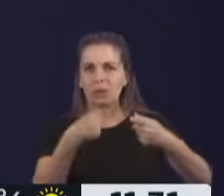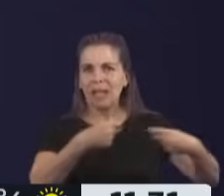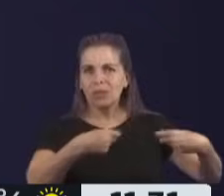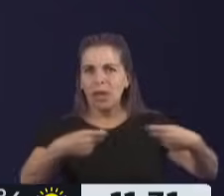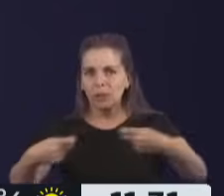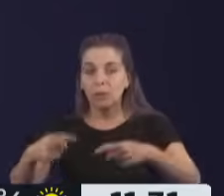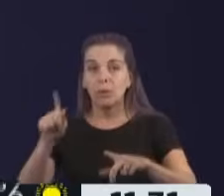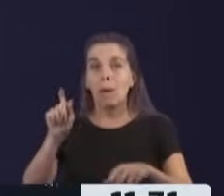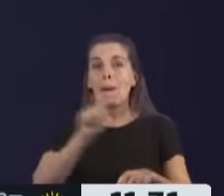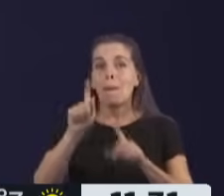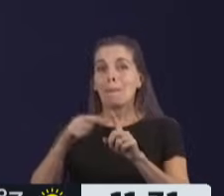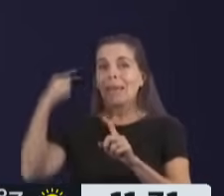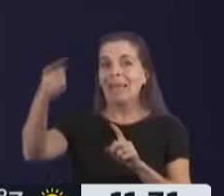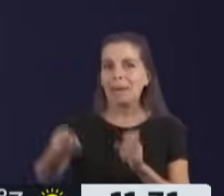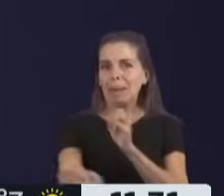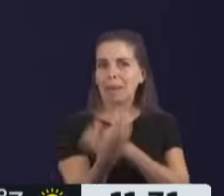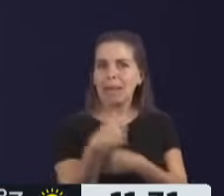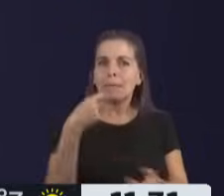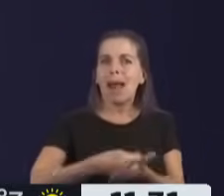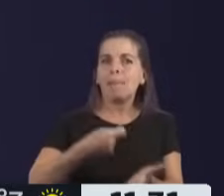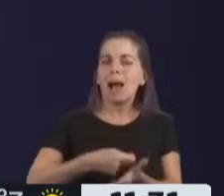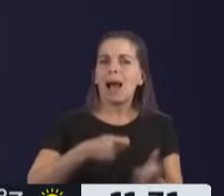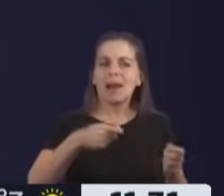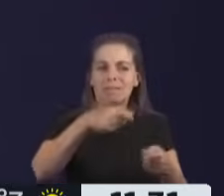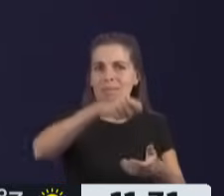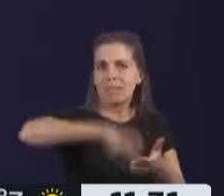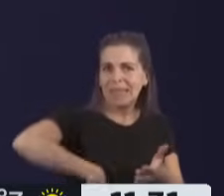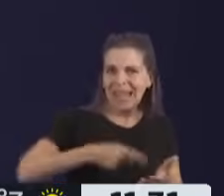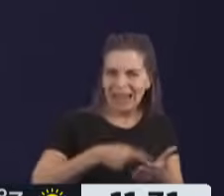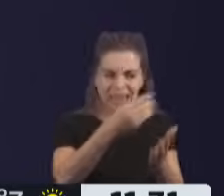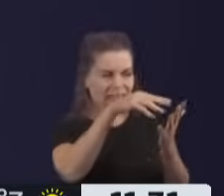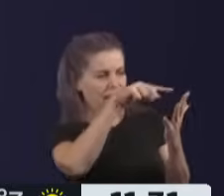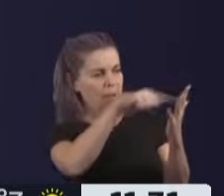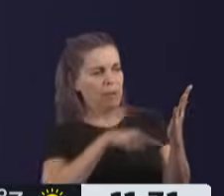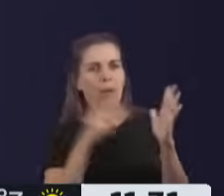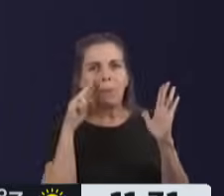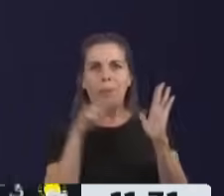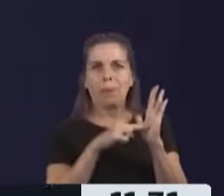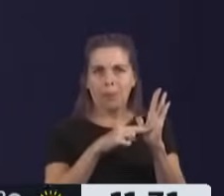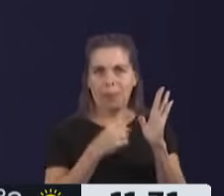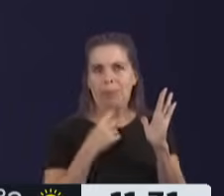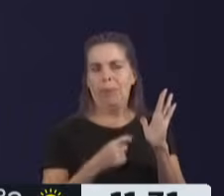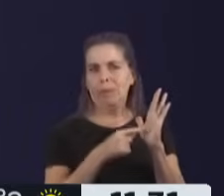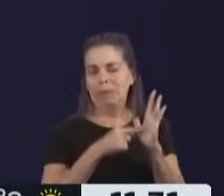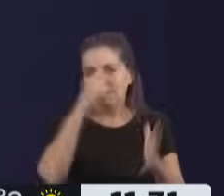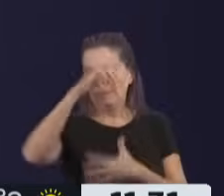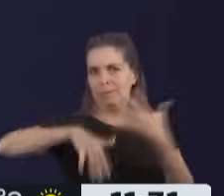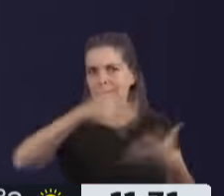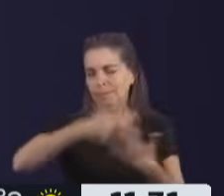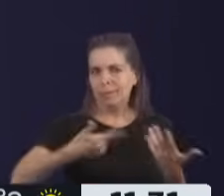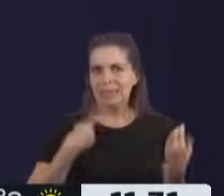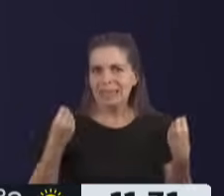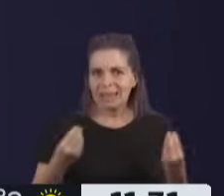me llegue la tarjeta para pagar, bueno, me voy a dar cuenta que efectivamente hice un desastre con mi